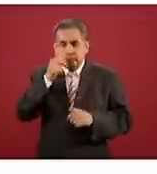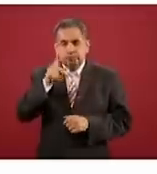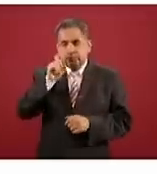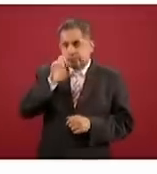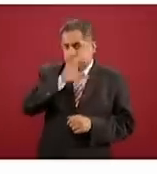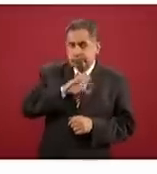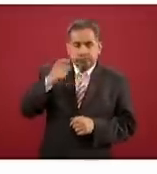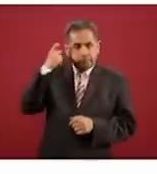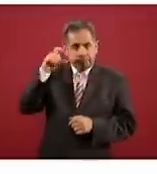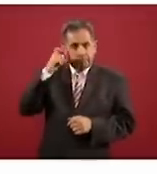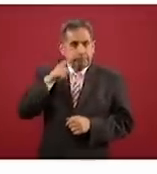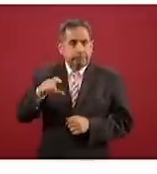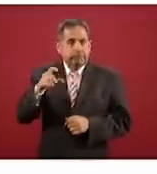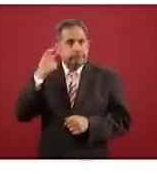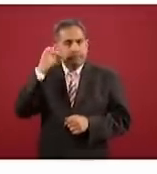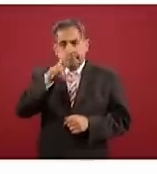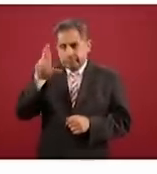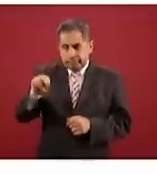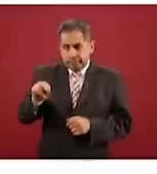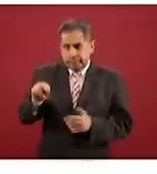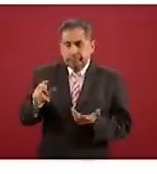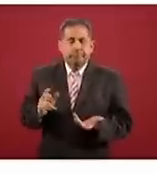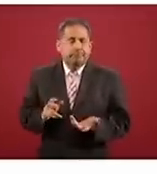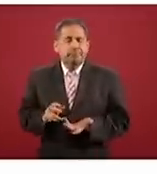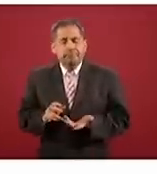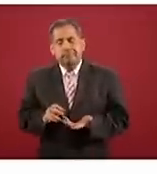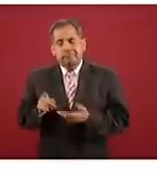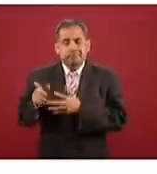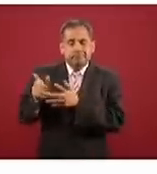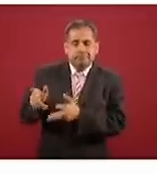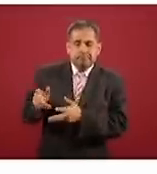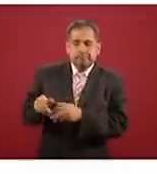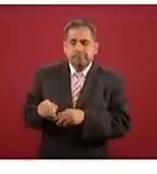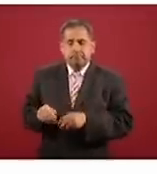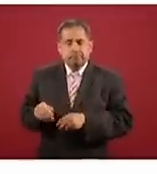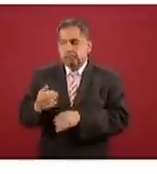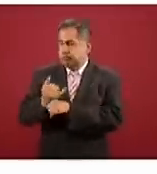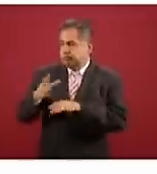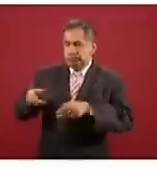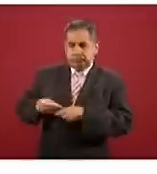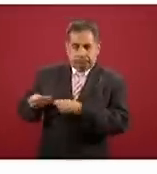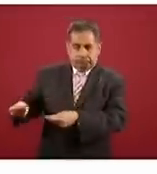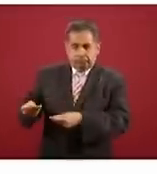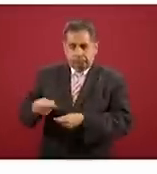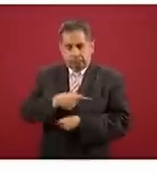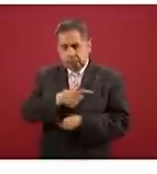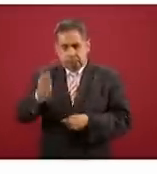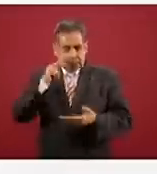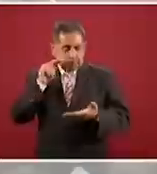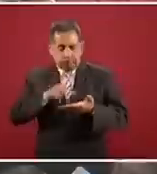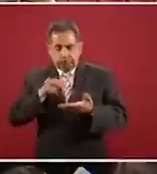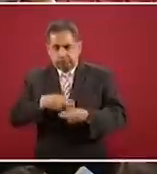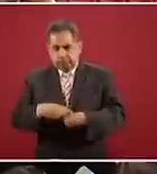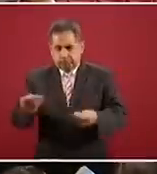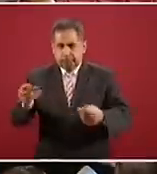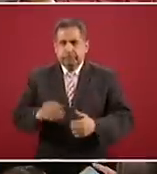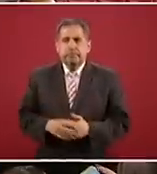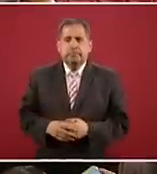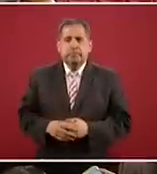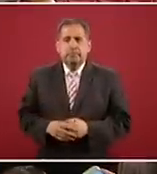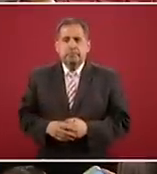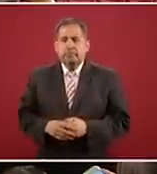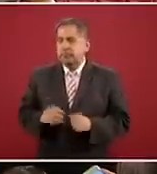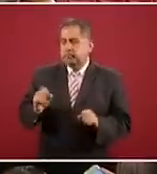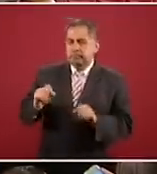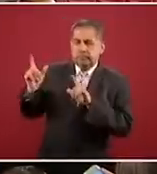Querétaro, Quintana Roo. Ahí quedará esta información para ustedes. Adelante, yo creo que ya con